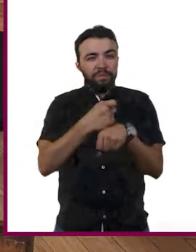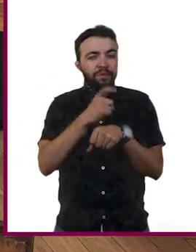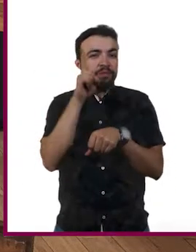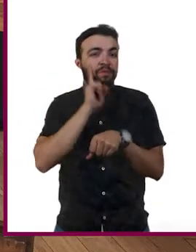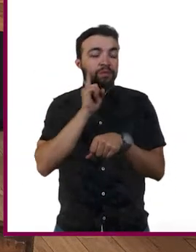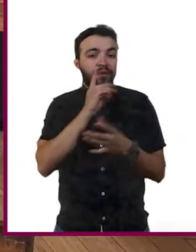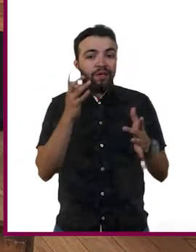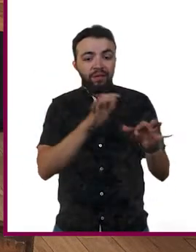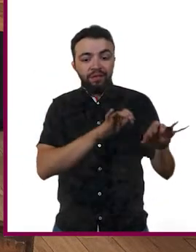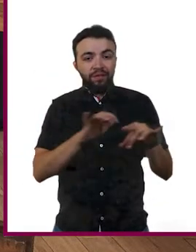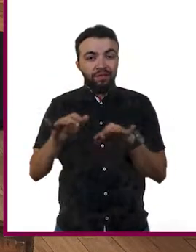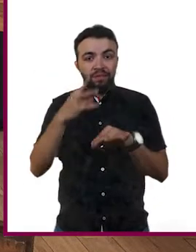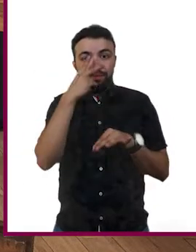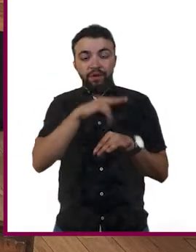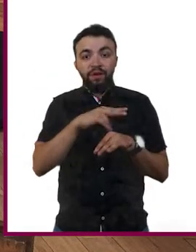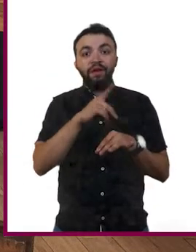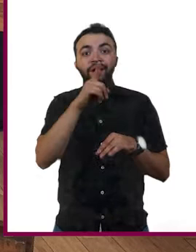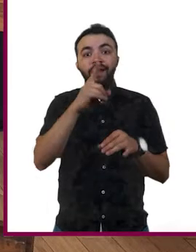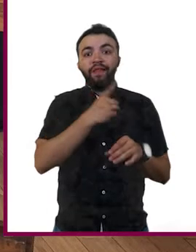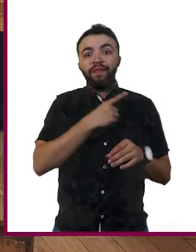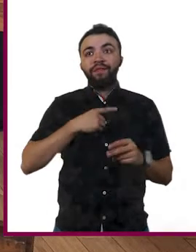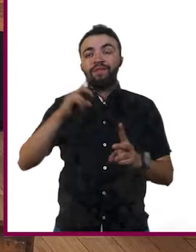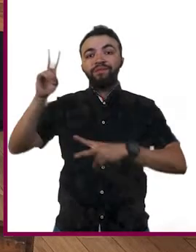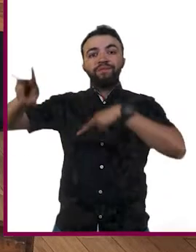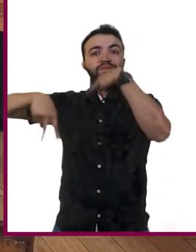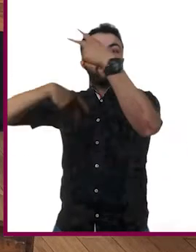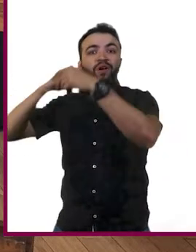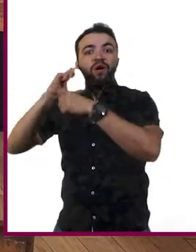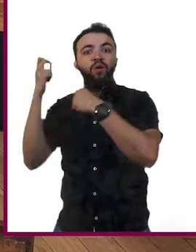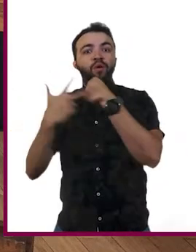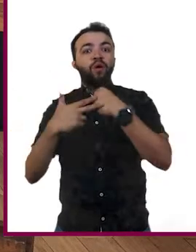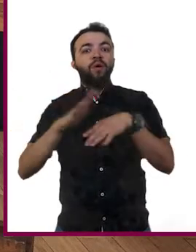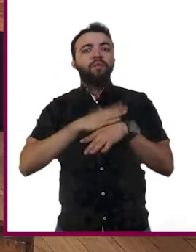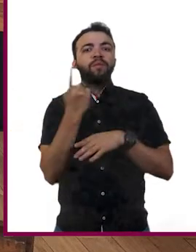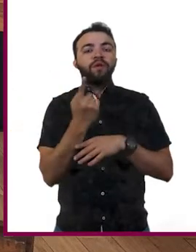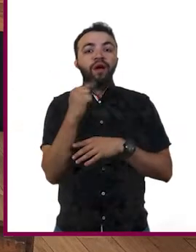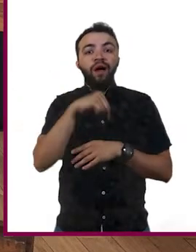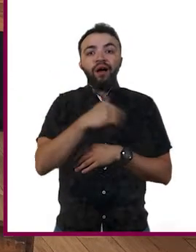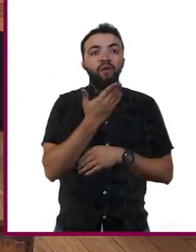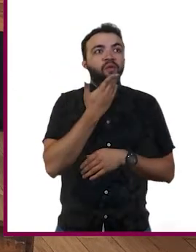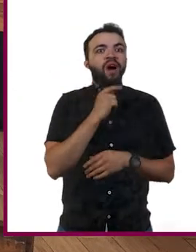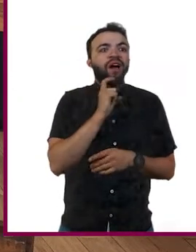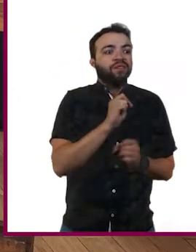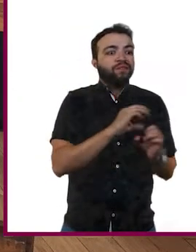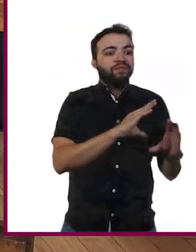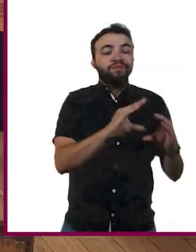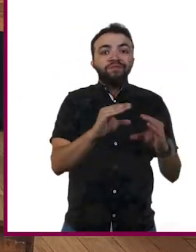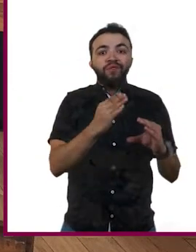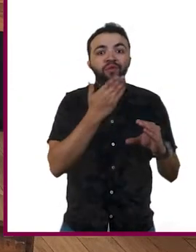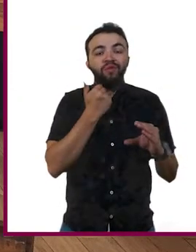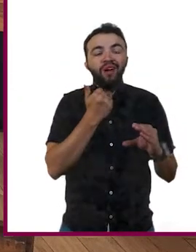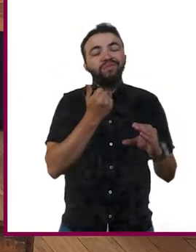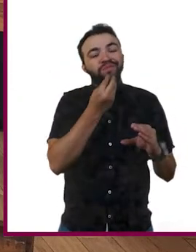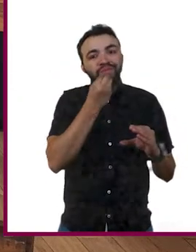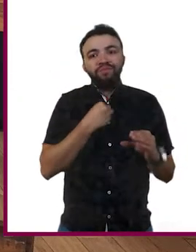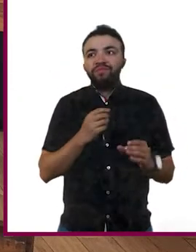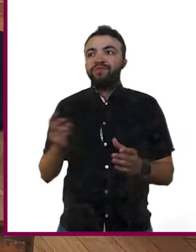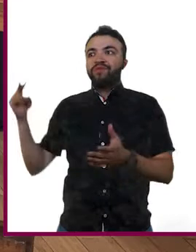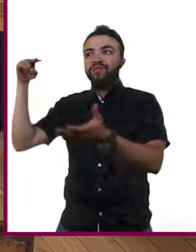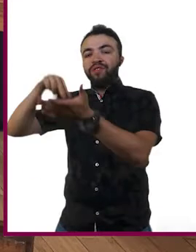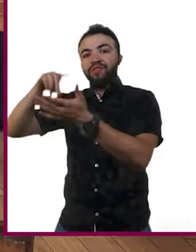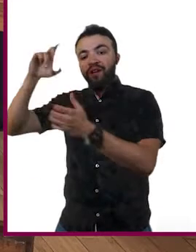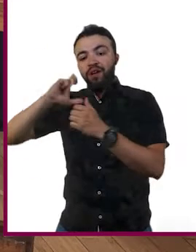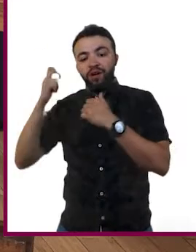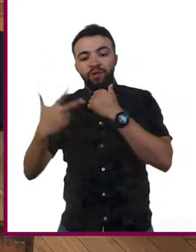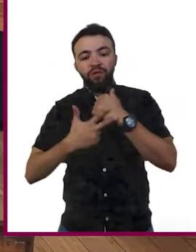irse a Europa porque aquí no había nadie que le enseñara. Y cuando regresó, se convirtió en la maestra de varios de los clavecinistas mexicanos